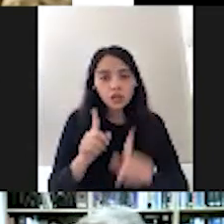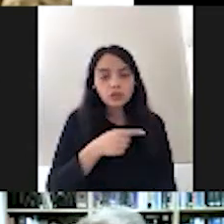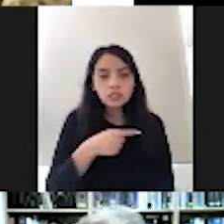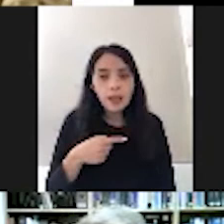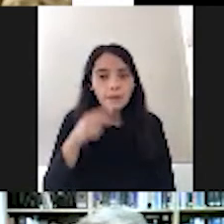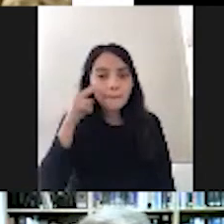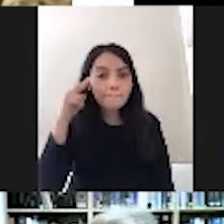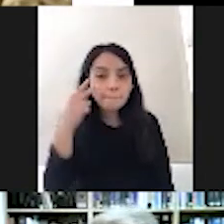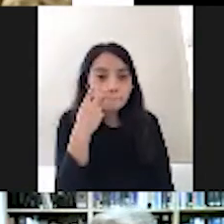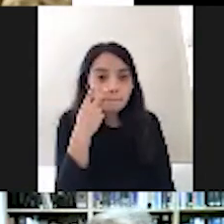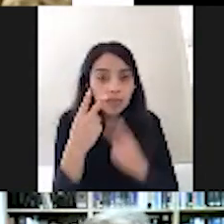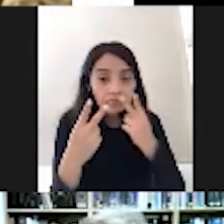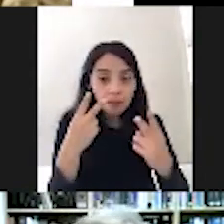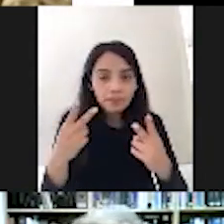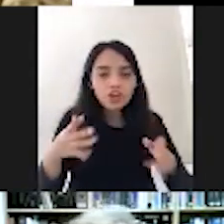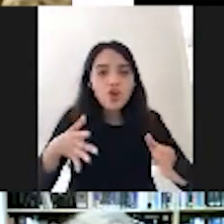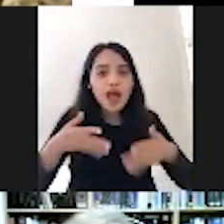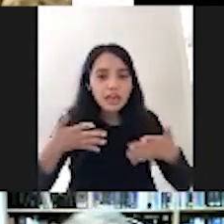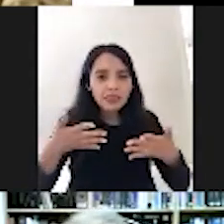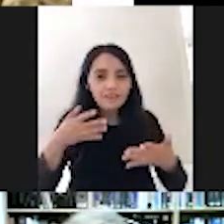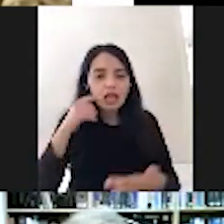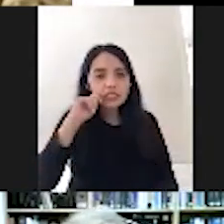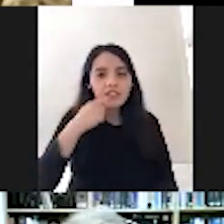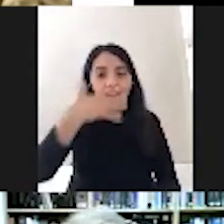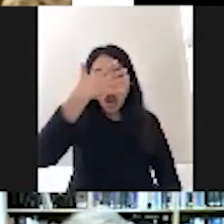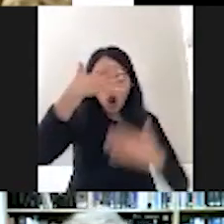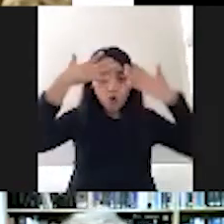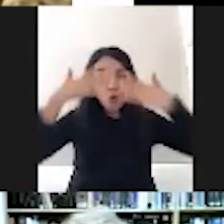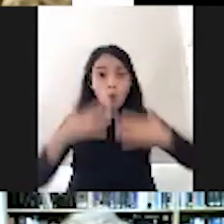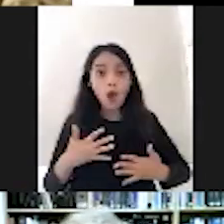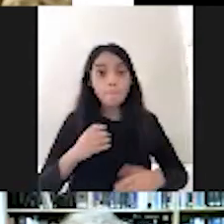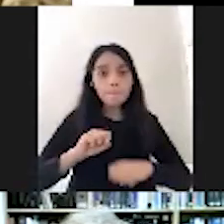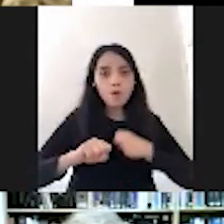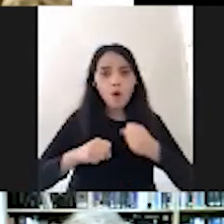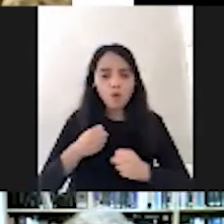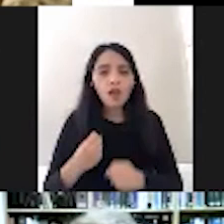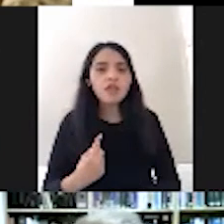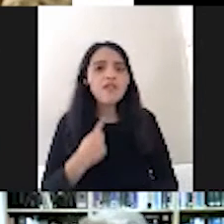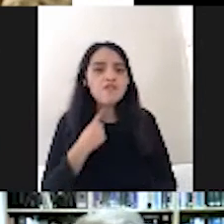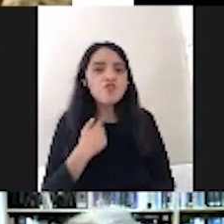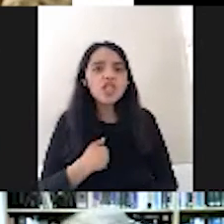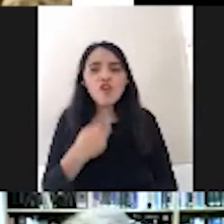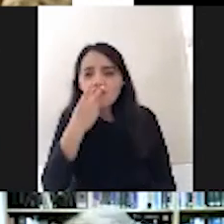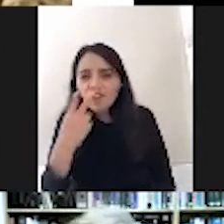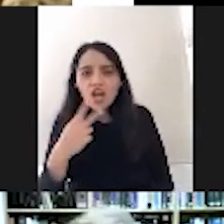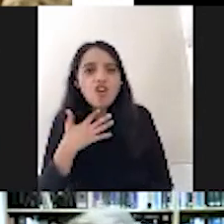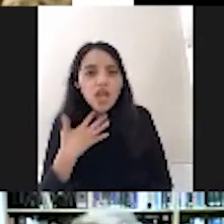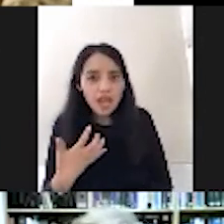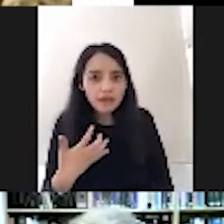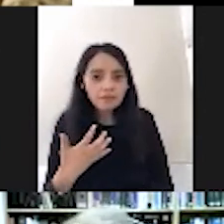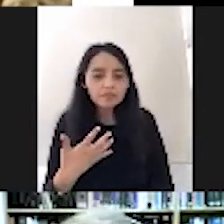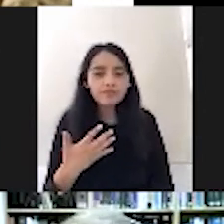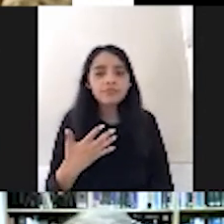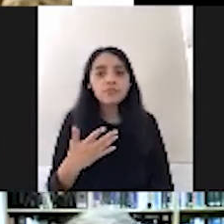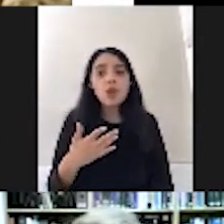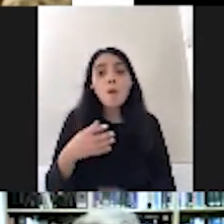ustedes. La mayor parte de lo que nos pasa perceptualmente, si bien puede ocurrir porque hay estímulos